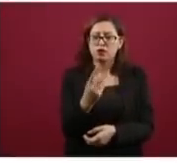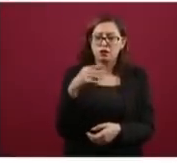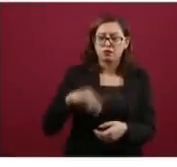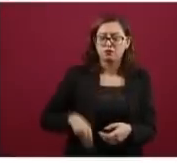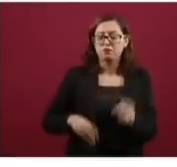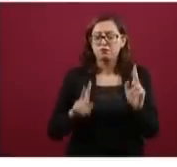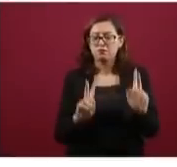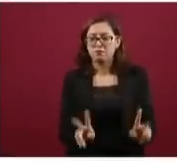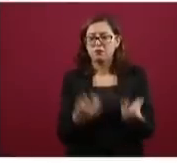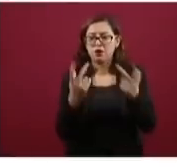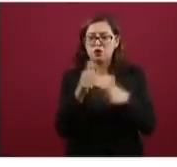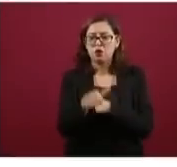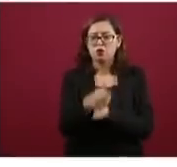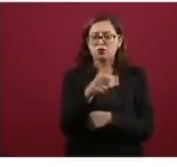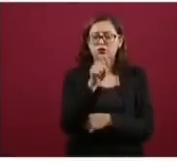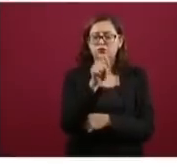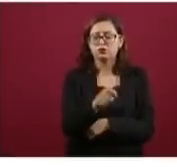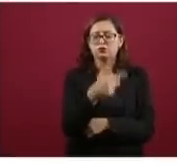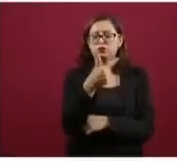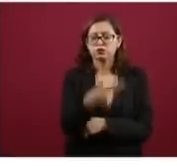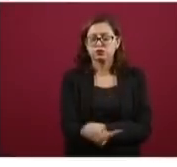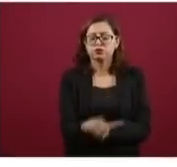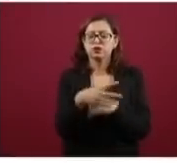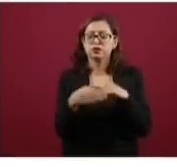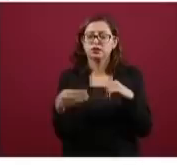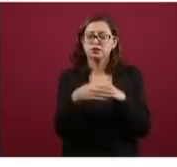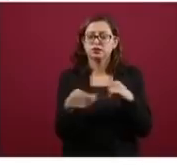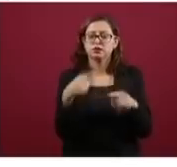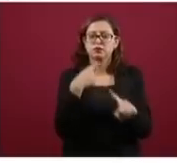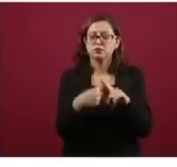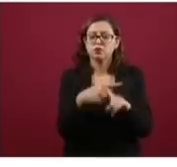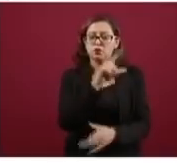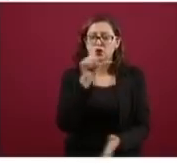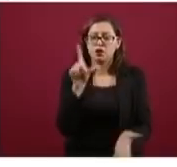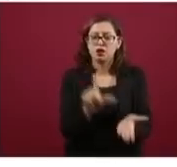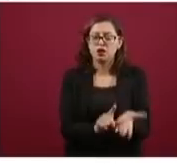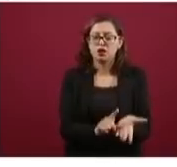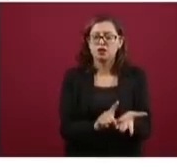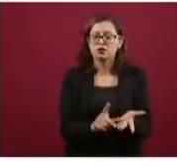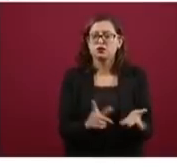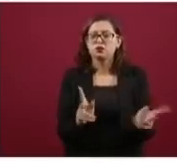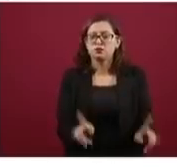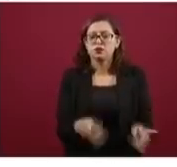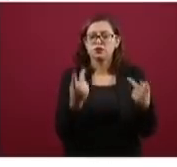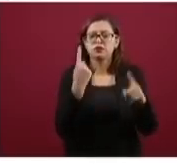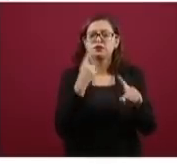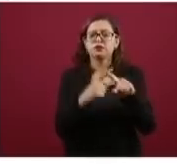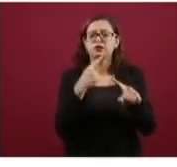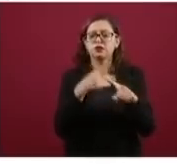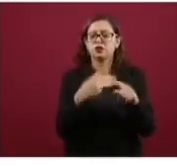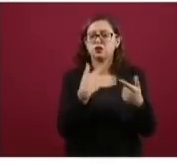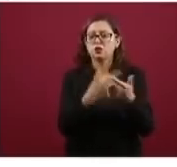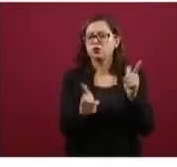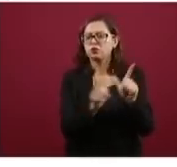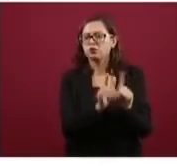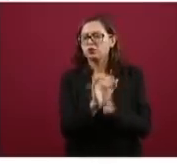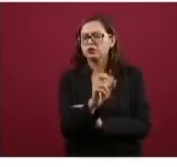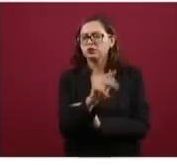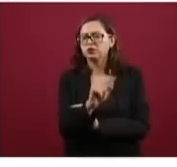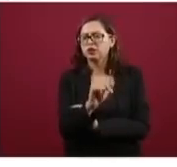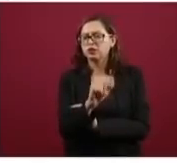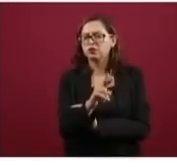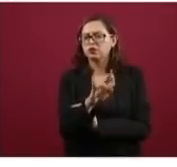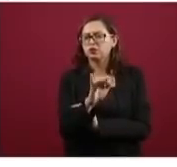precio al público de 11 pesos con 7 centavos por litro y lo ofrece grupo centurión combustibles en